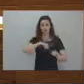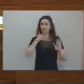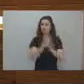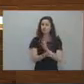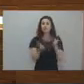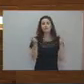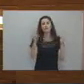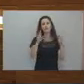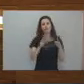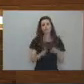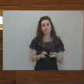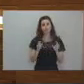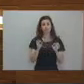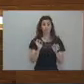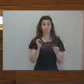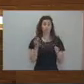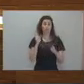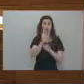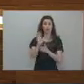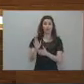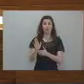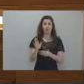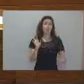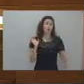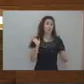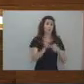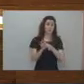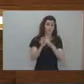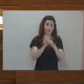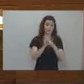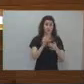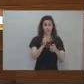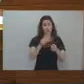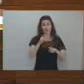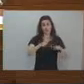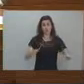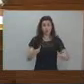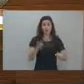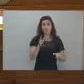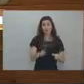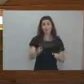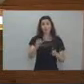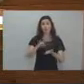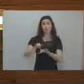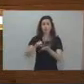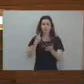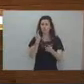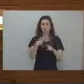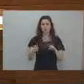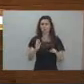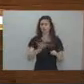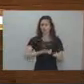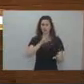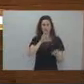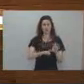otra vez que las candidaturas de Unidad Popular y Ciudadana no eran decididas por Podemos, que Podemos no se presentaba a las municipales. Y las